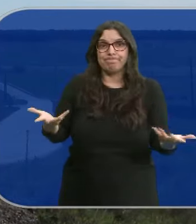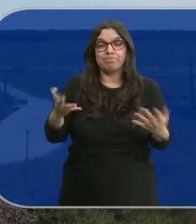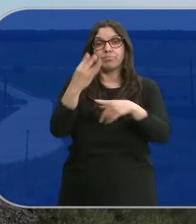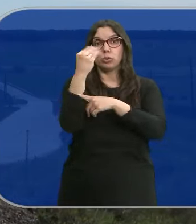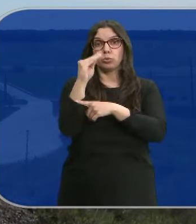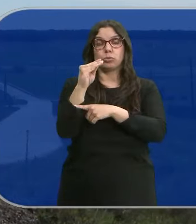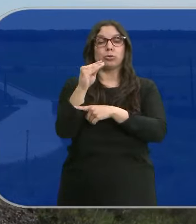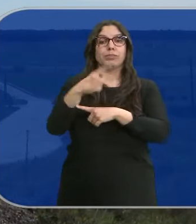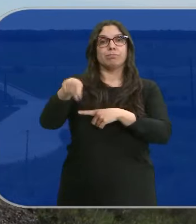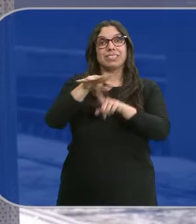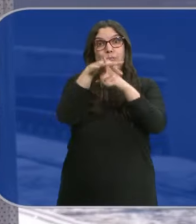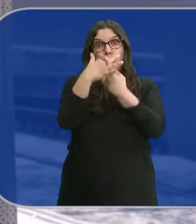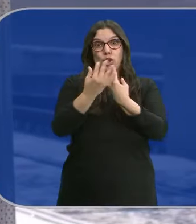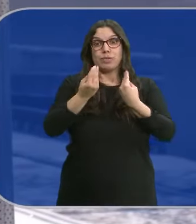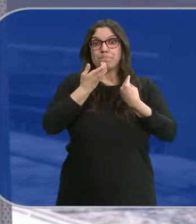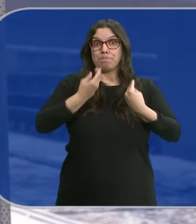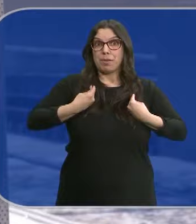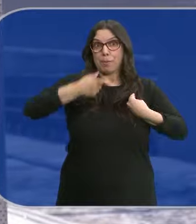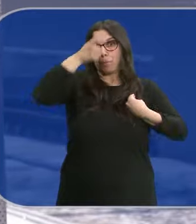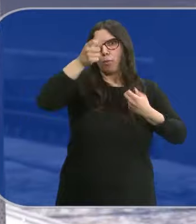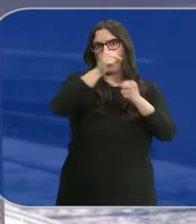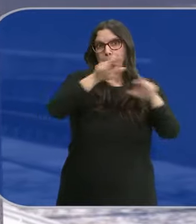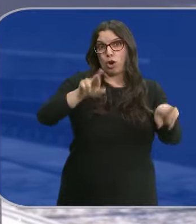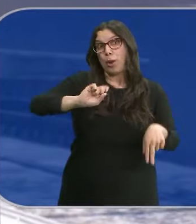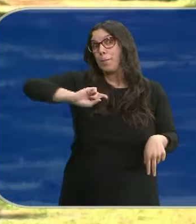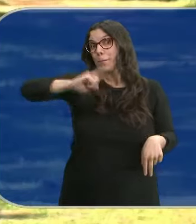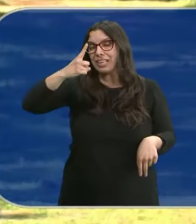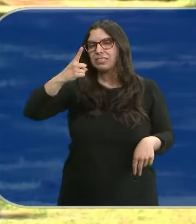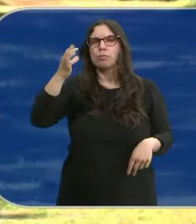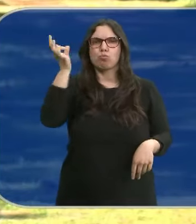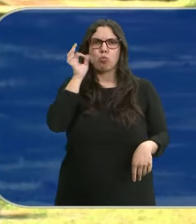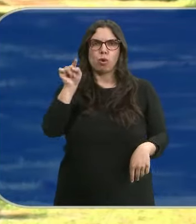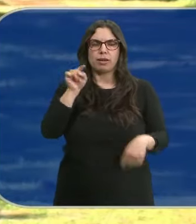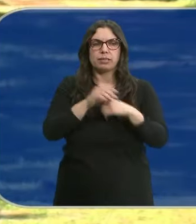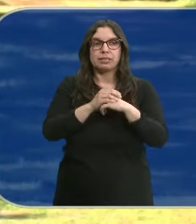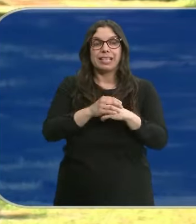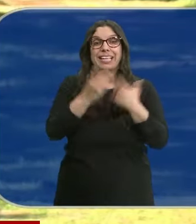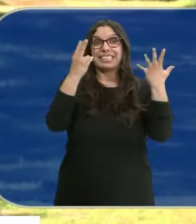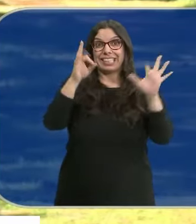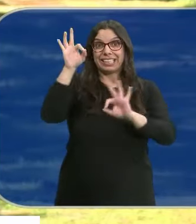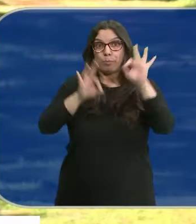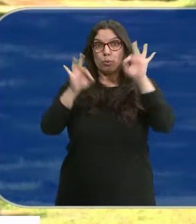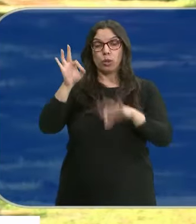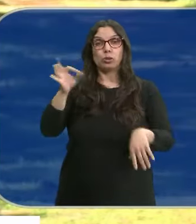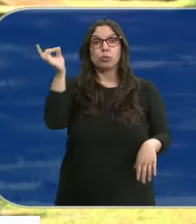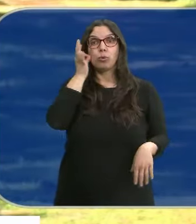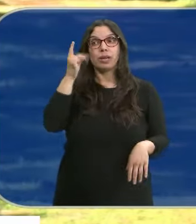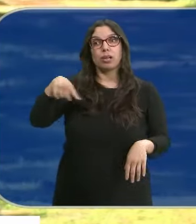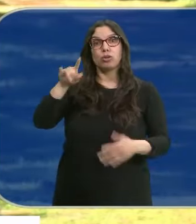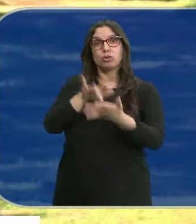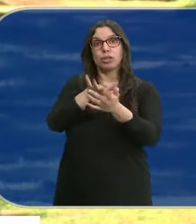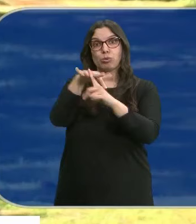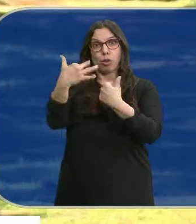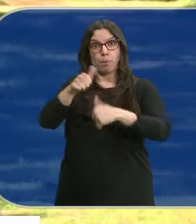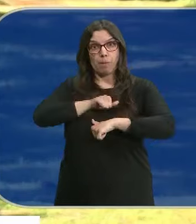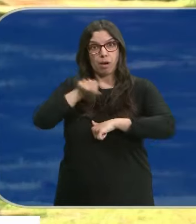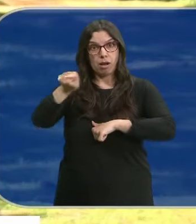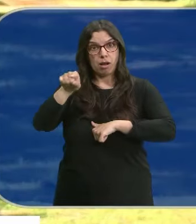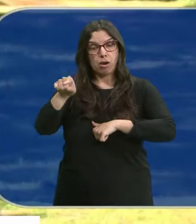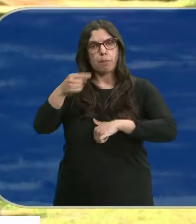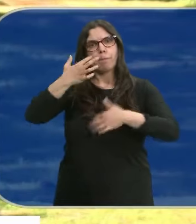situación que se agrava en las zonas rurales y afecta en mayor medida a las mujeres. El 60% de las mujeres que se encuentran en situación de desempleo